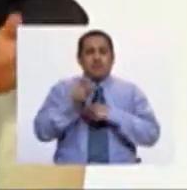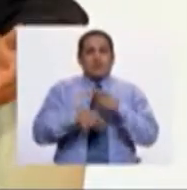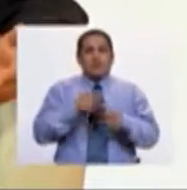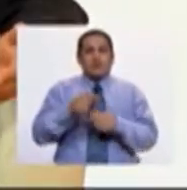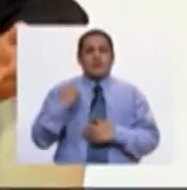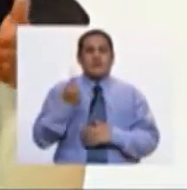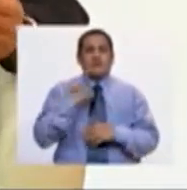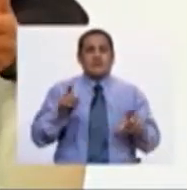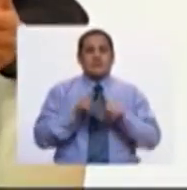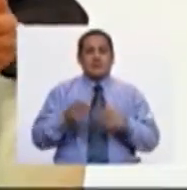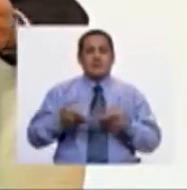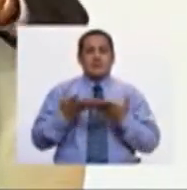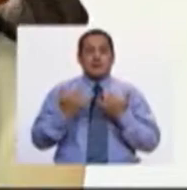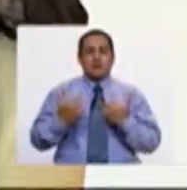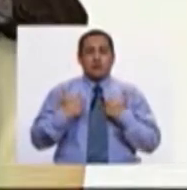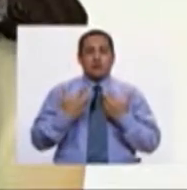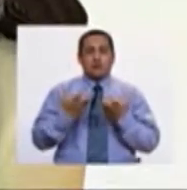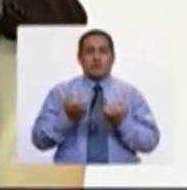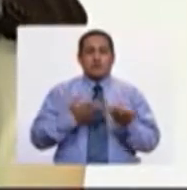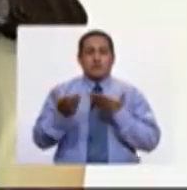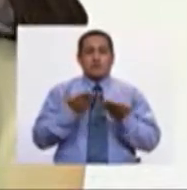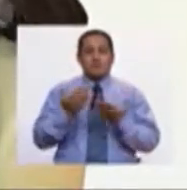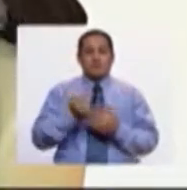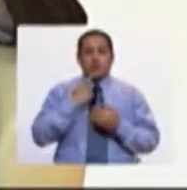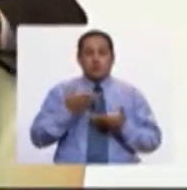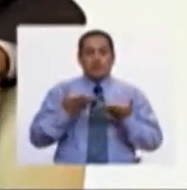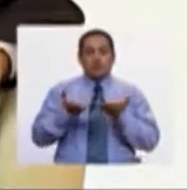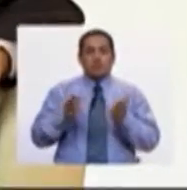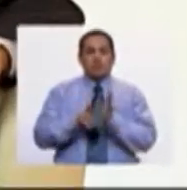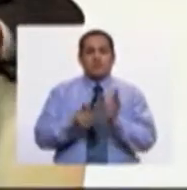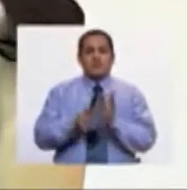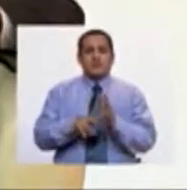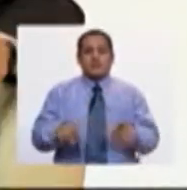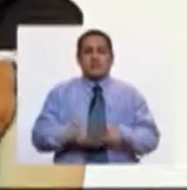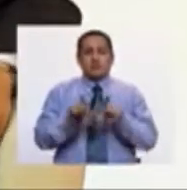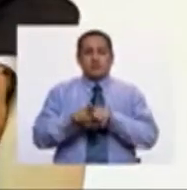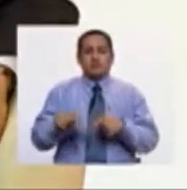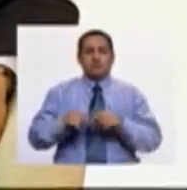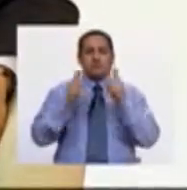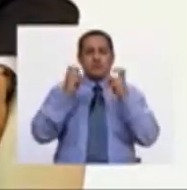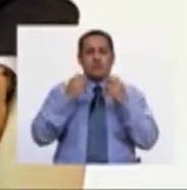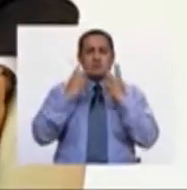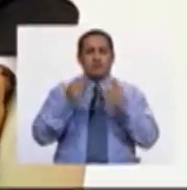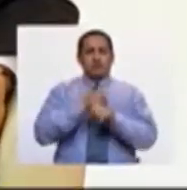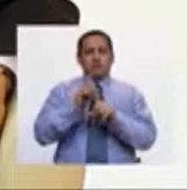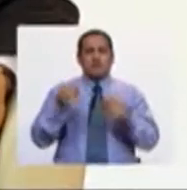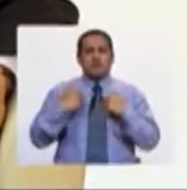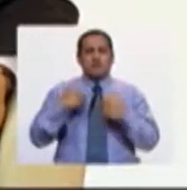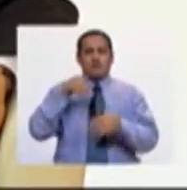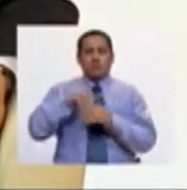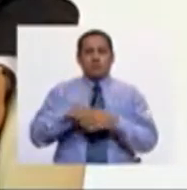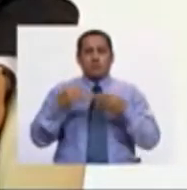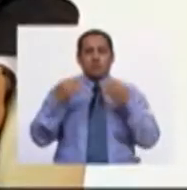personalidad, que implica que si yo quiero prestar el servicio lo hago, pero voluntariamente. ese tema no obtuvo los